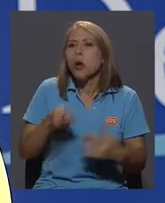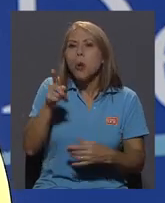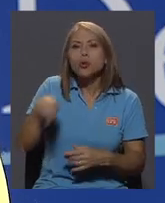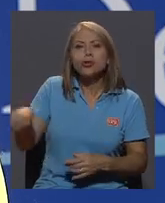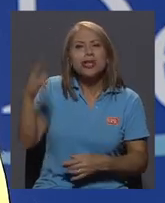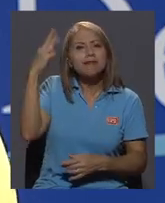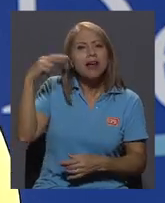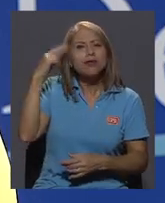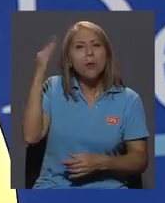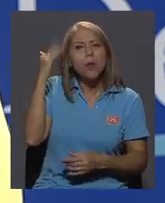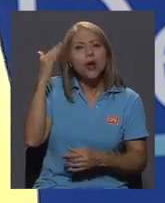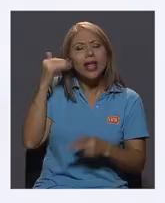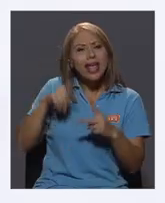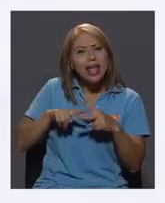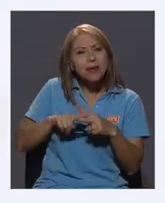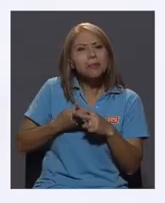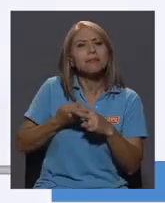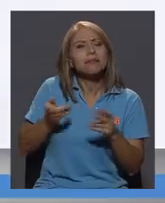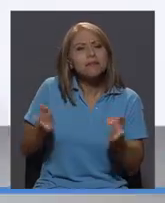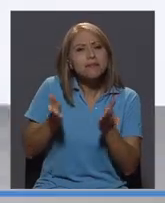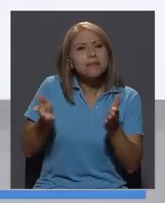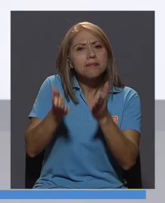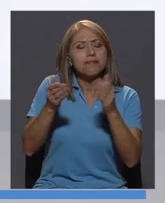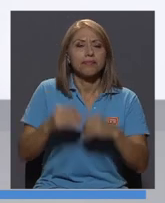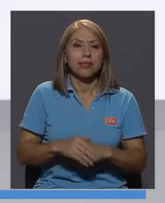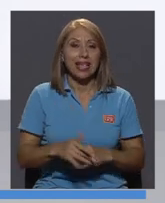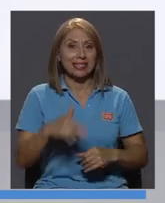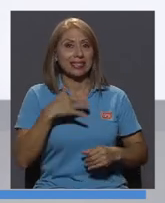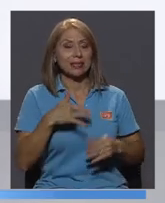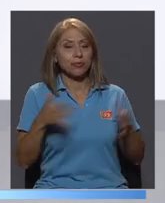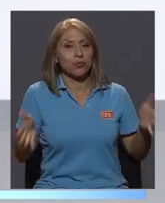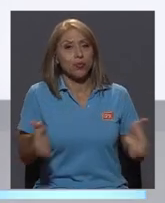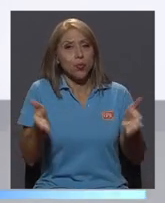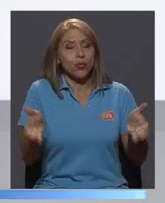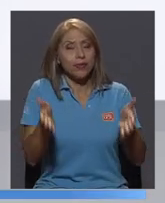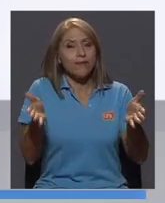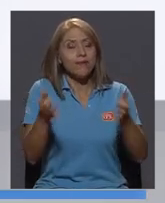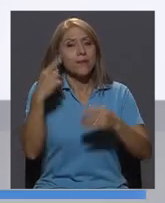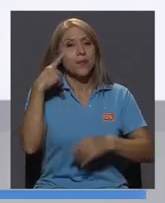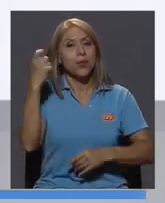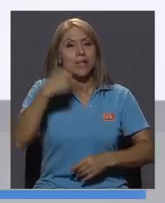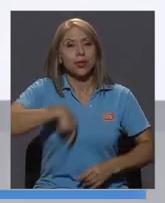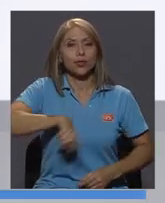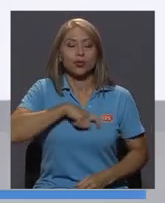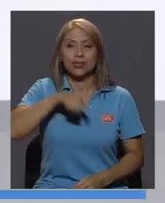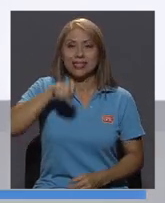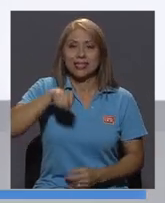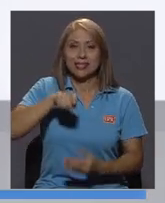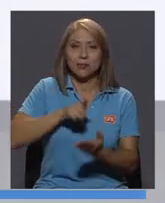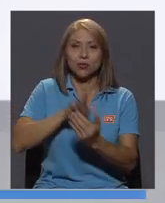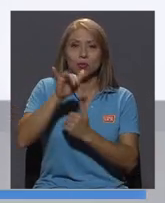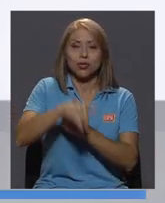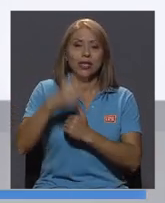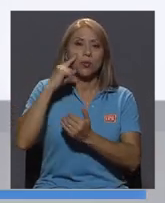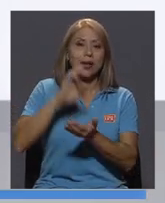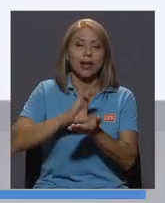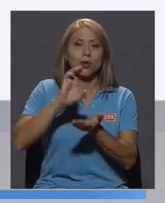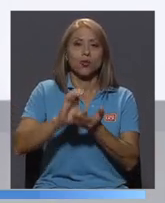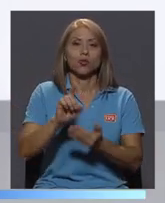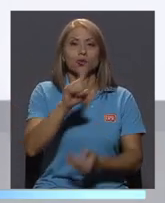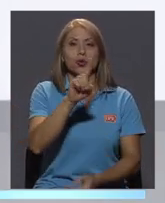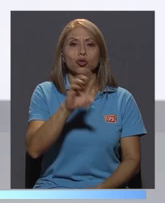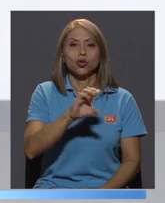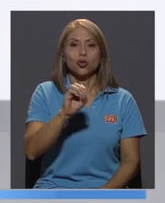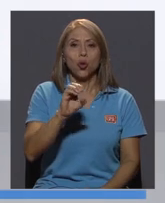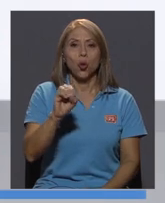para realizarlo bueno surgió a raíz de que necesitamos un proyecto para el curso de zoología